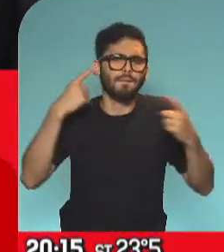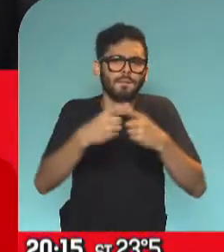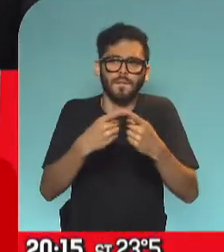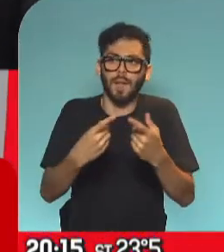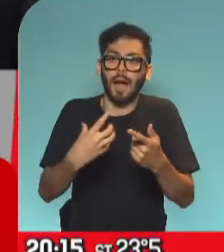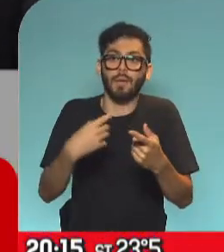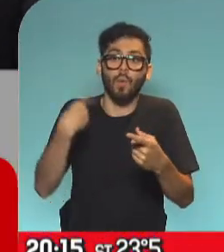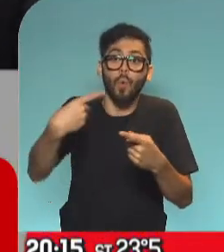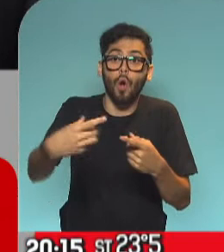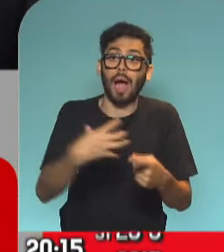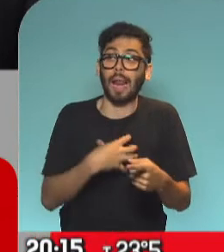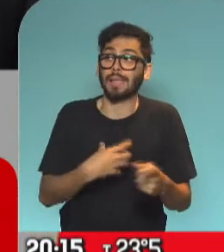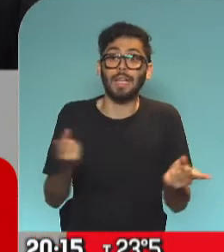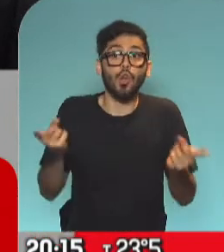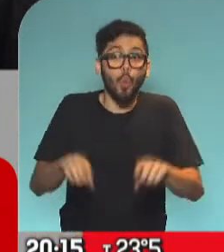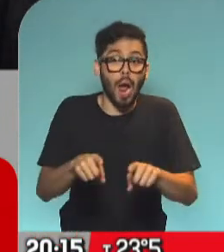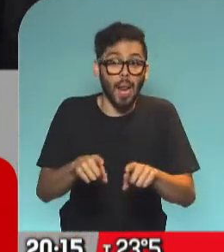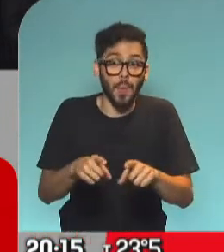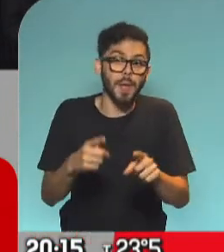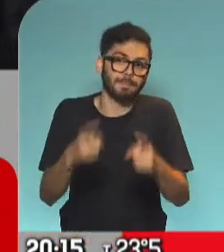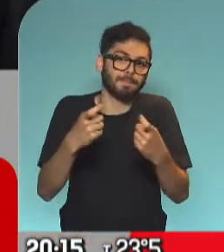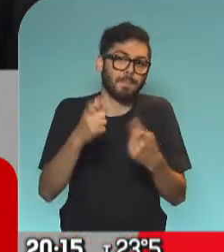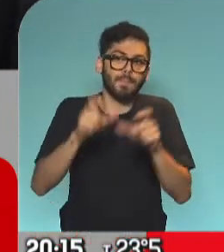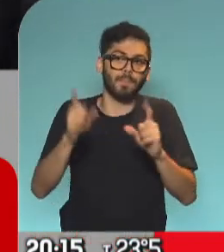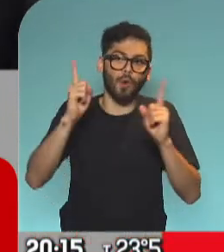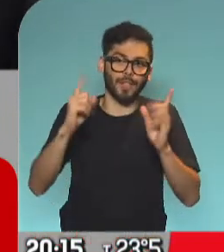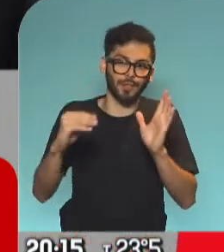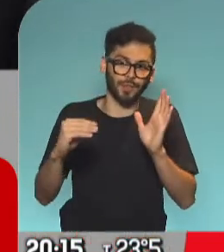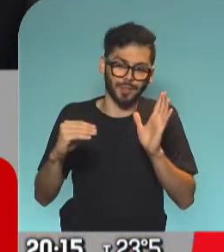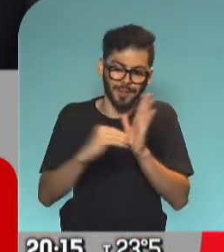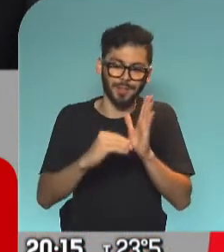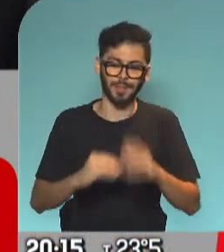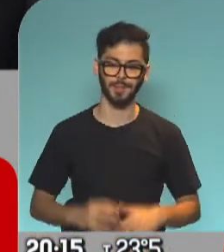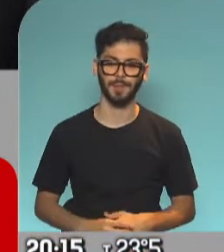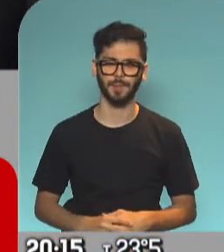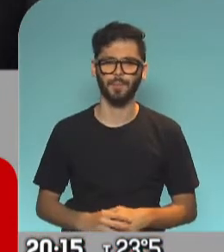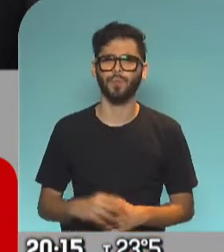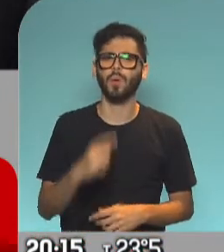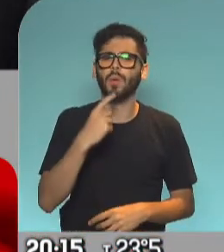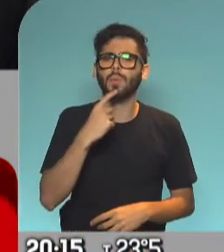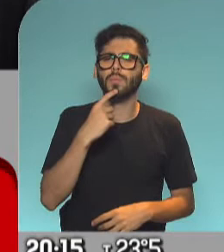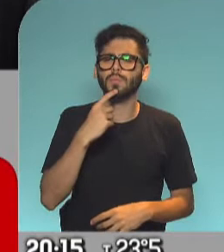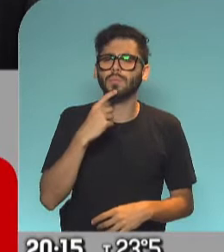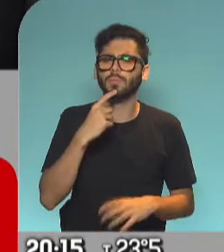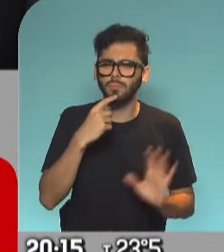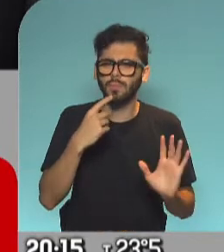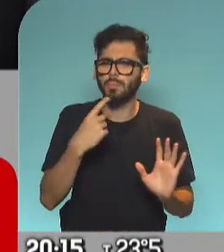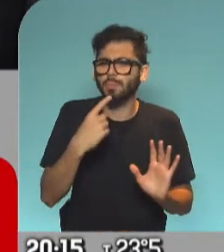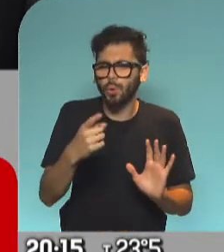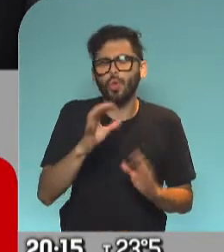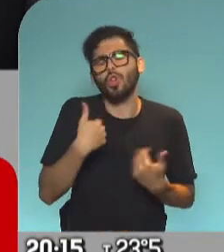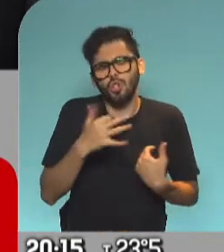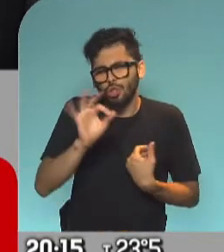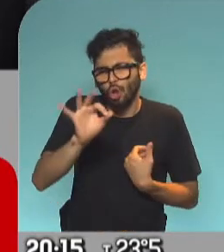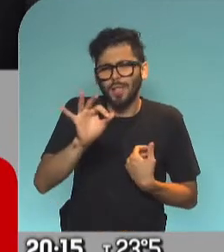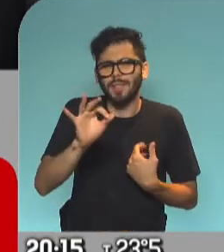argentinos deseamos, es que vuelva a funcionar el sistema educativo normalmente. ¿Y qué grado de certeza recibieron hoy? Entiendo que son preguntas